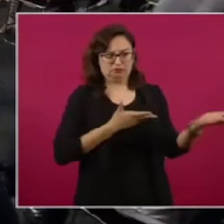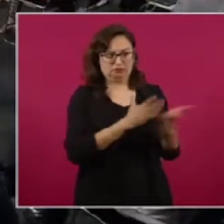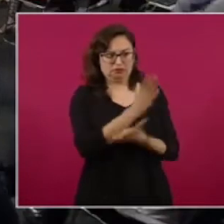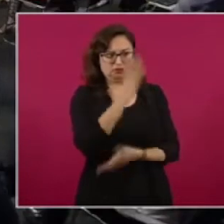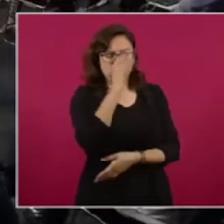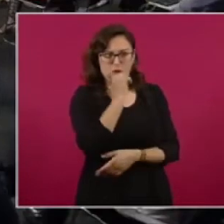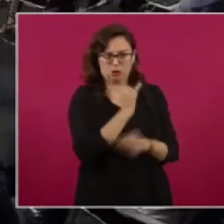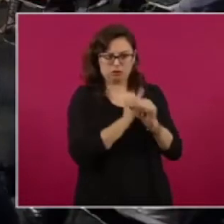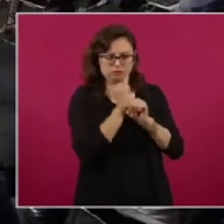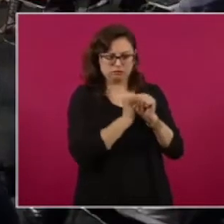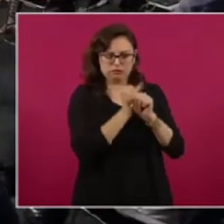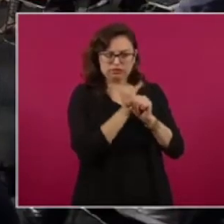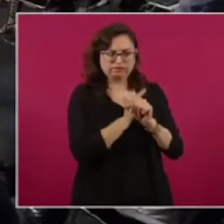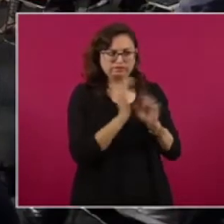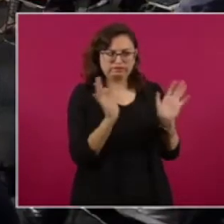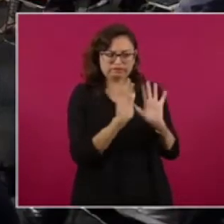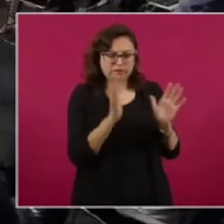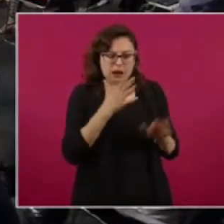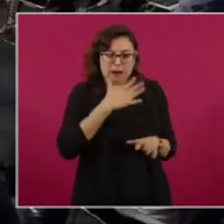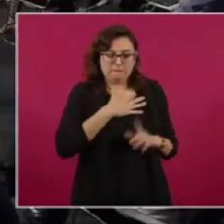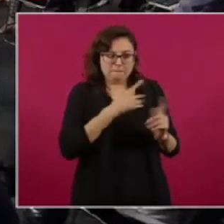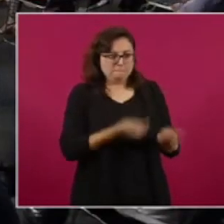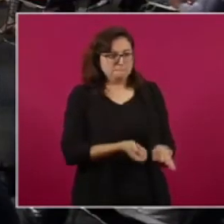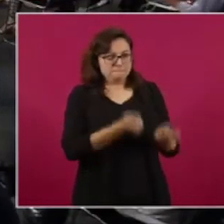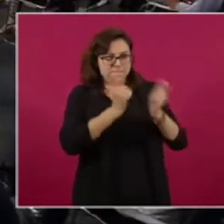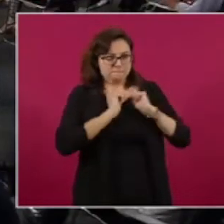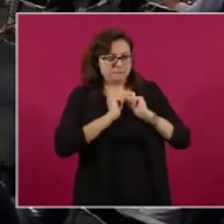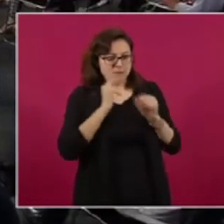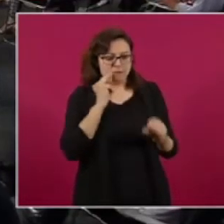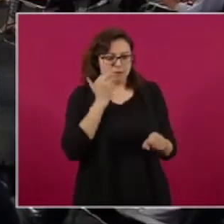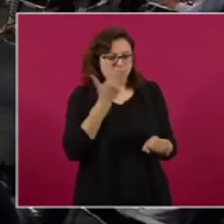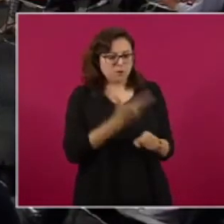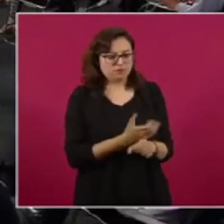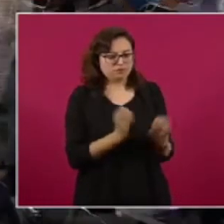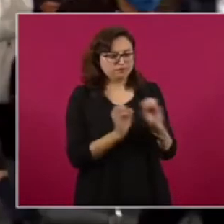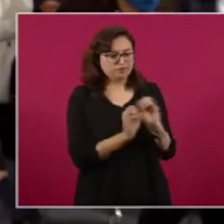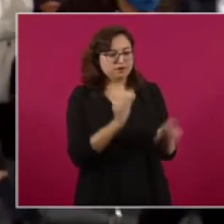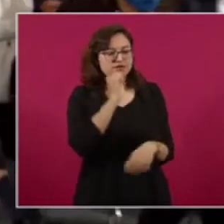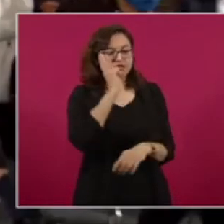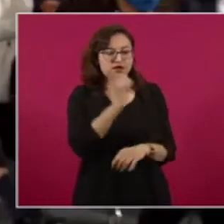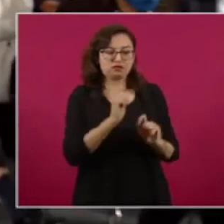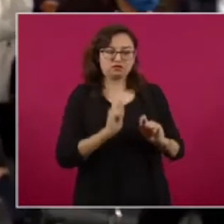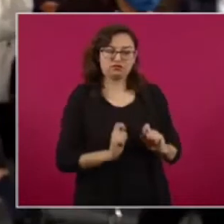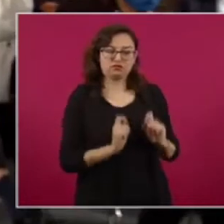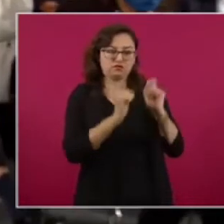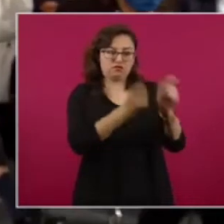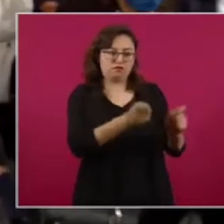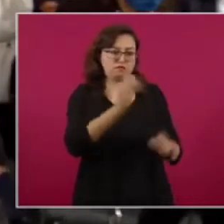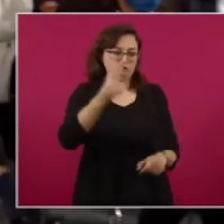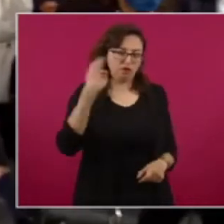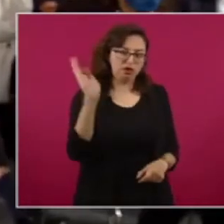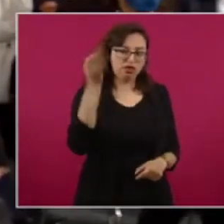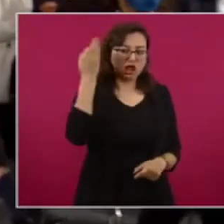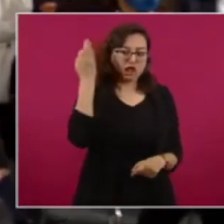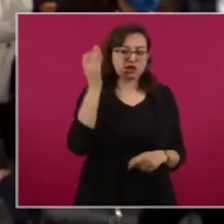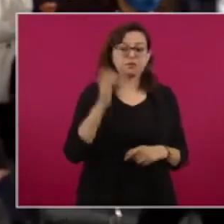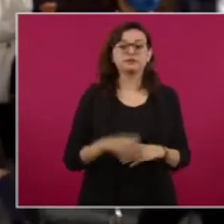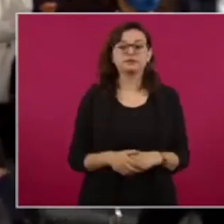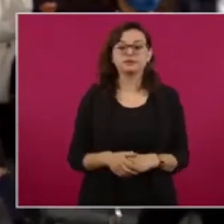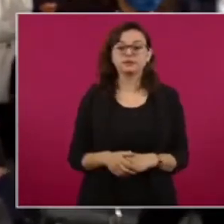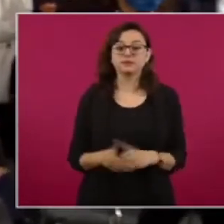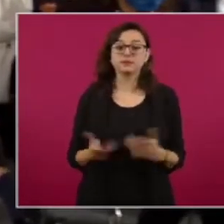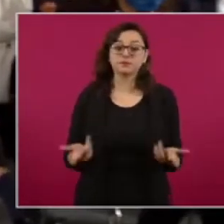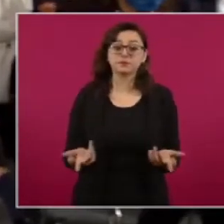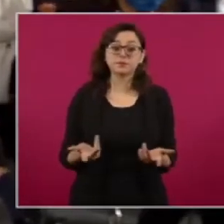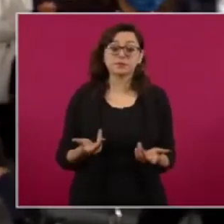hacer justicia sobre este caso, porque es un tema de fuero federal, al tratarse además